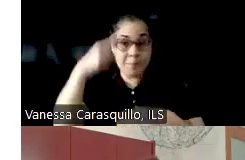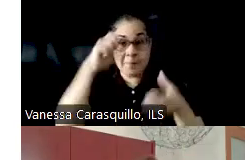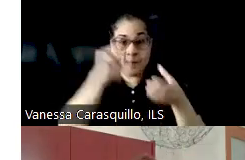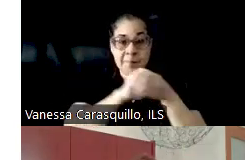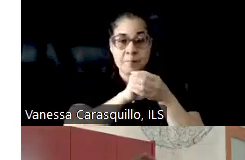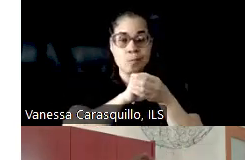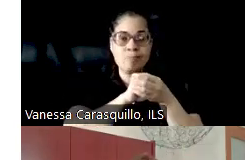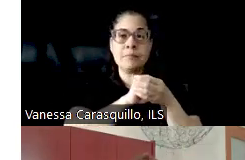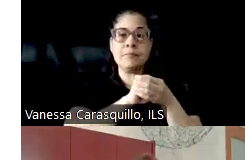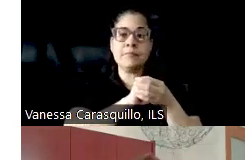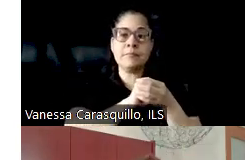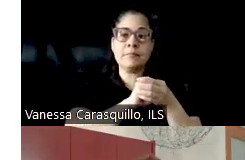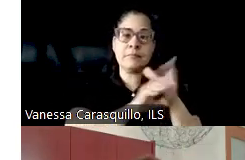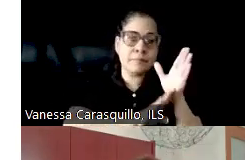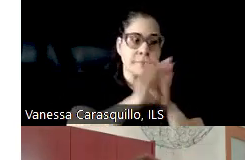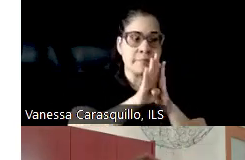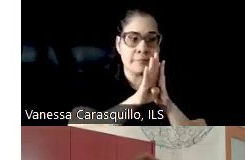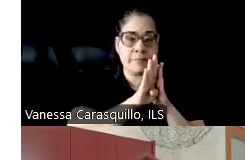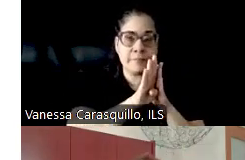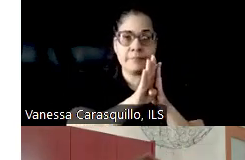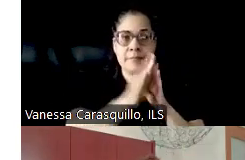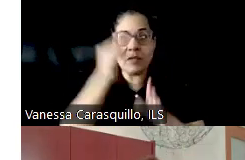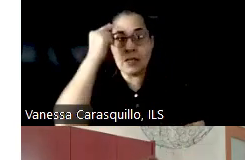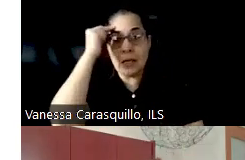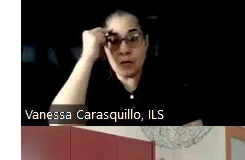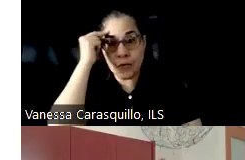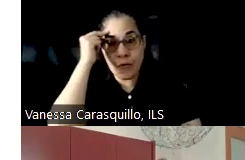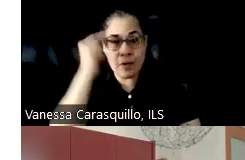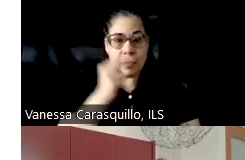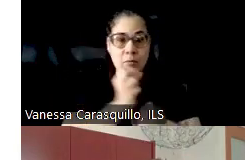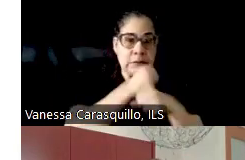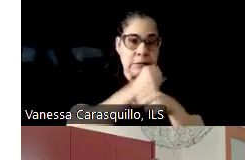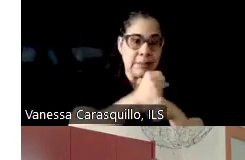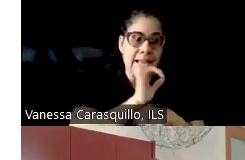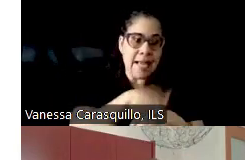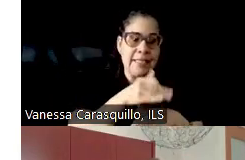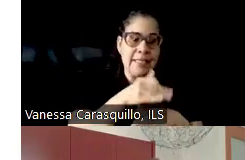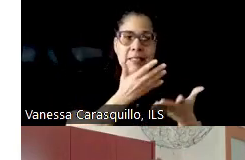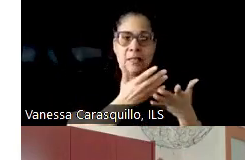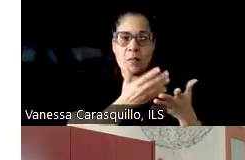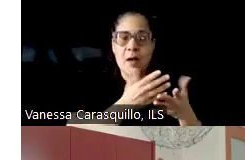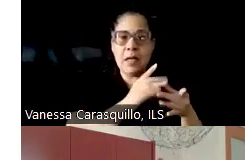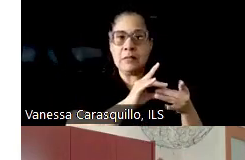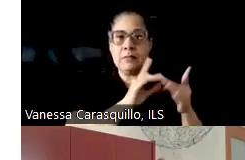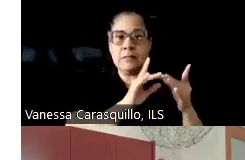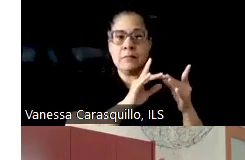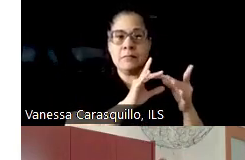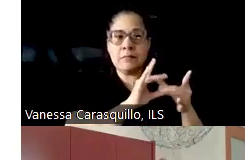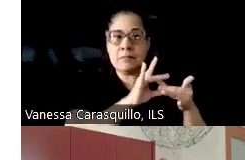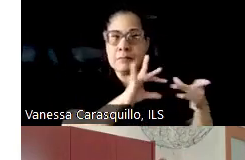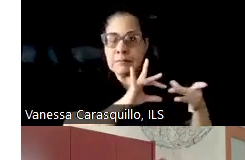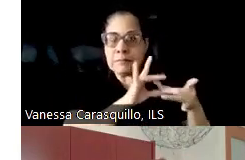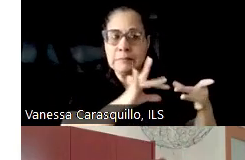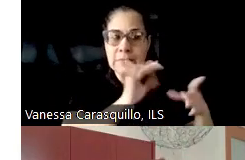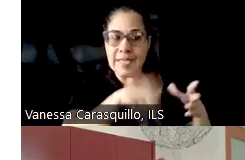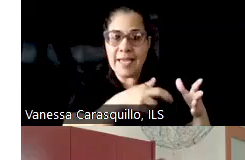conexiones neurológicas en el cerebro, pues pueden haber fallos, y eso se expresa entonces muchas veces en estos cuadros,